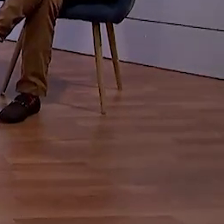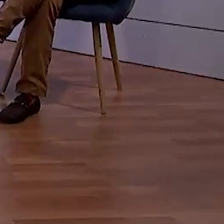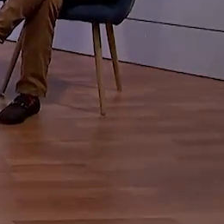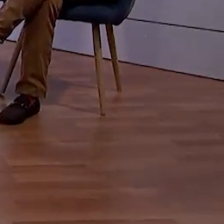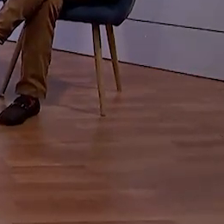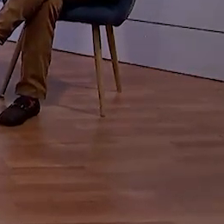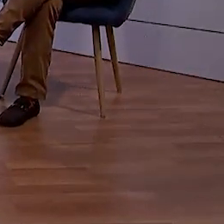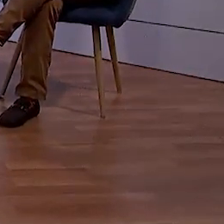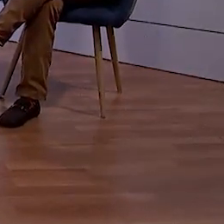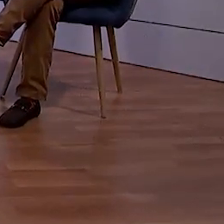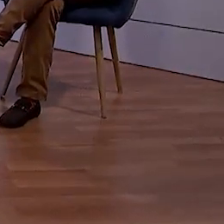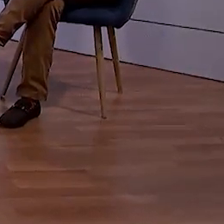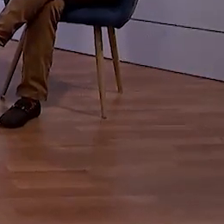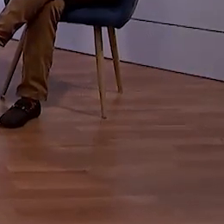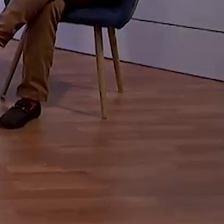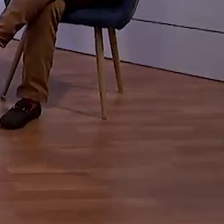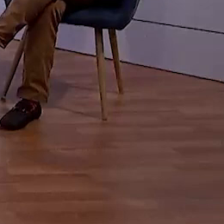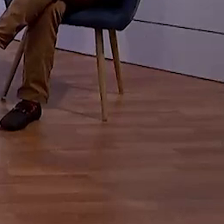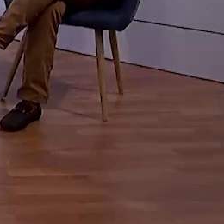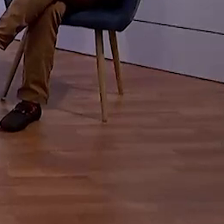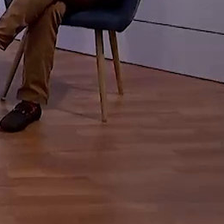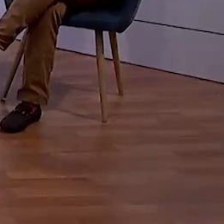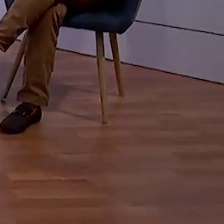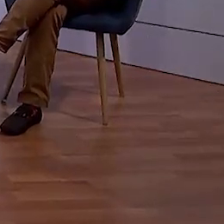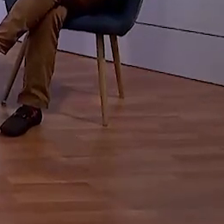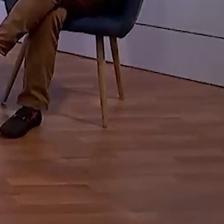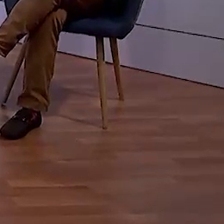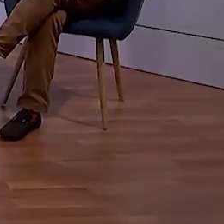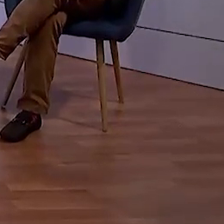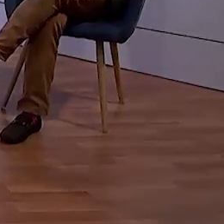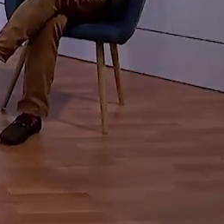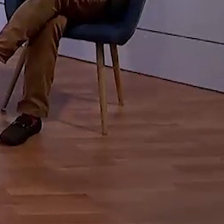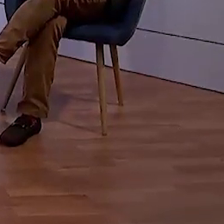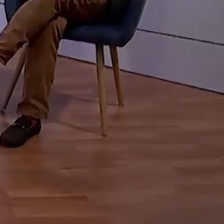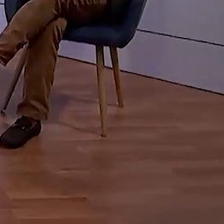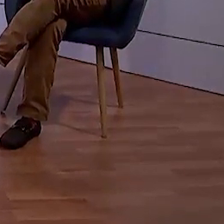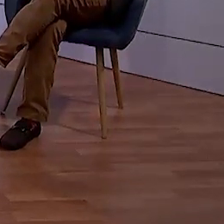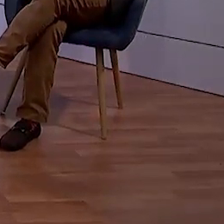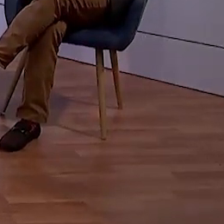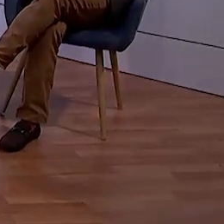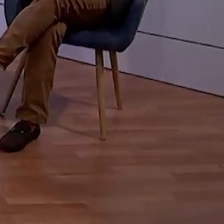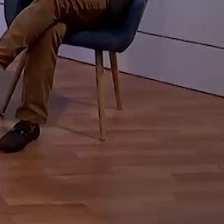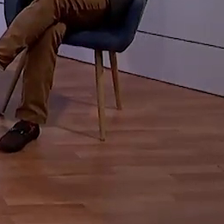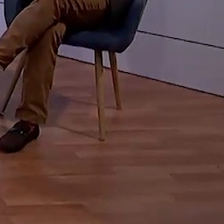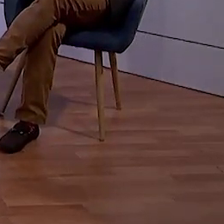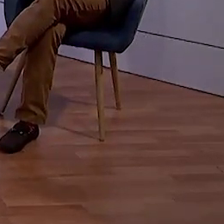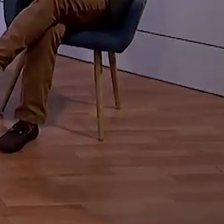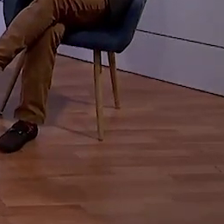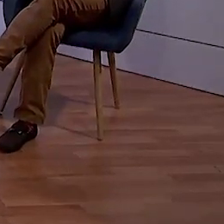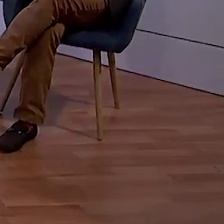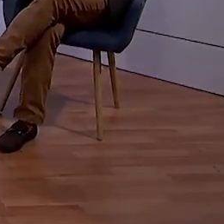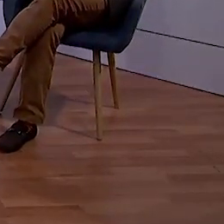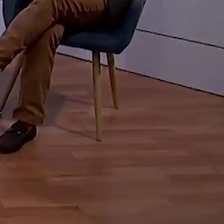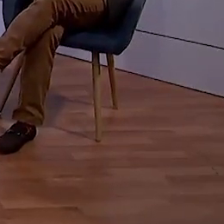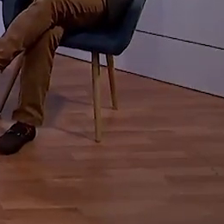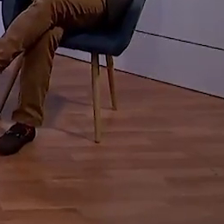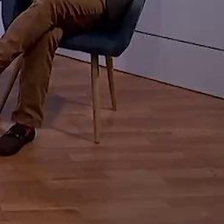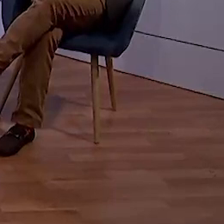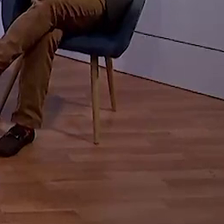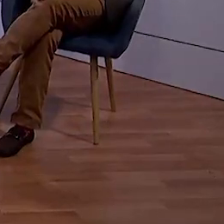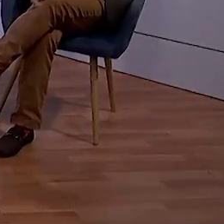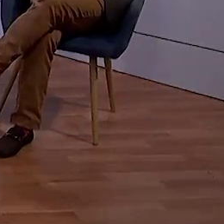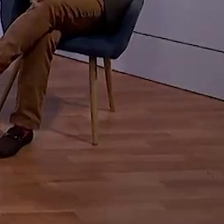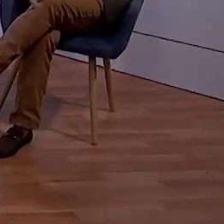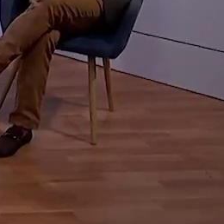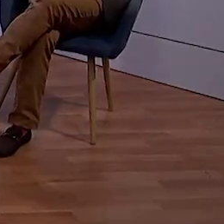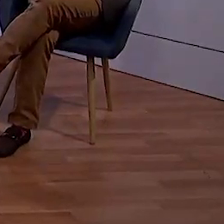de Cannabis Medicinal. Y el doctor Diego Patiño, que es médico veterinario y hace parte de todo este